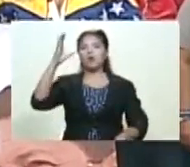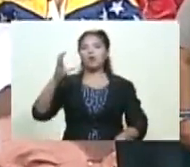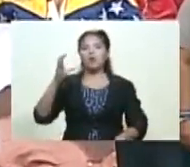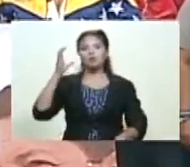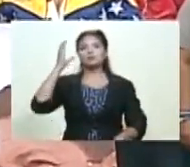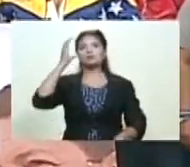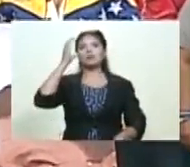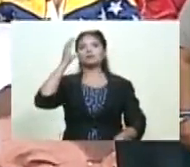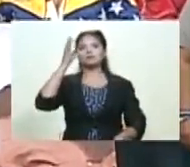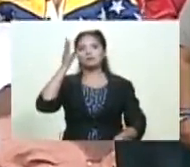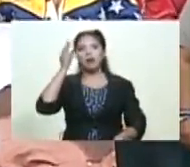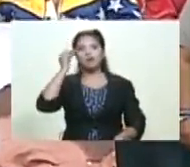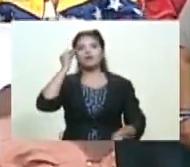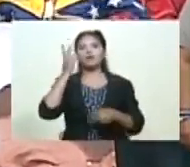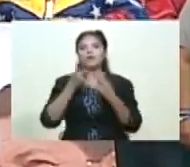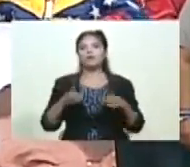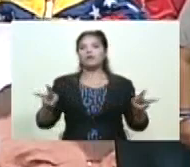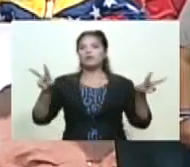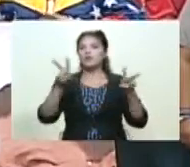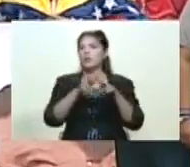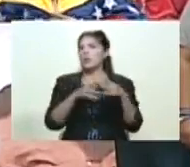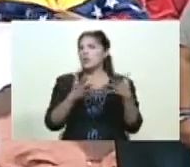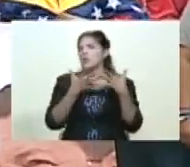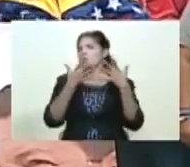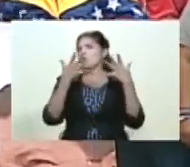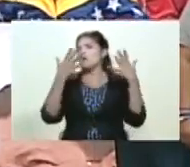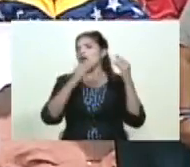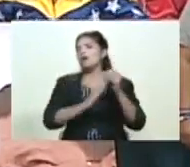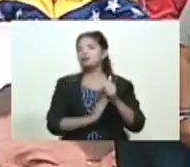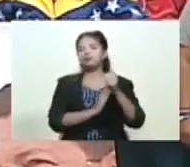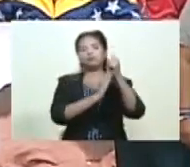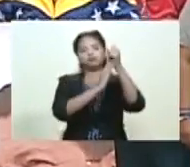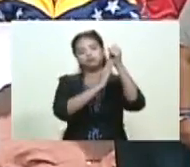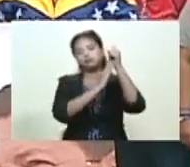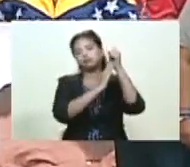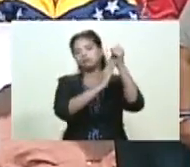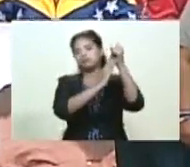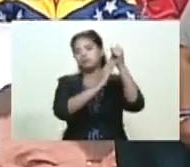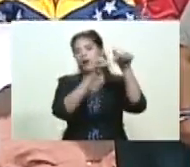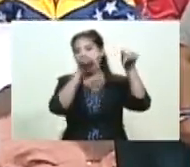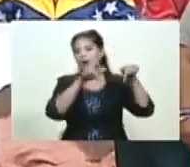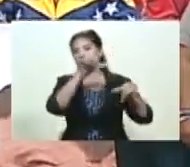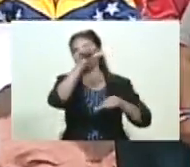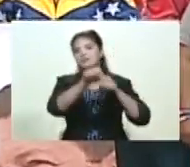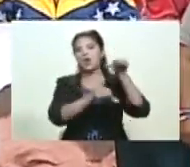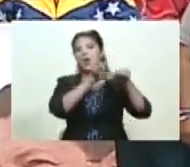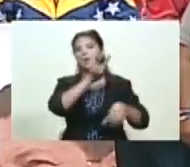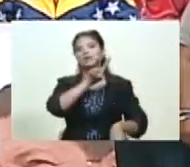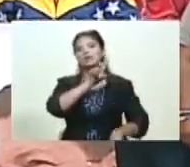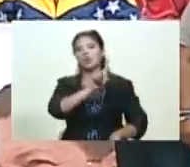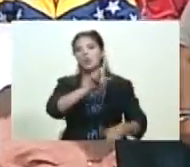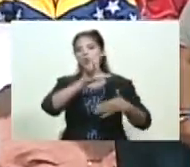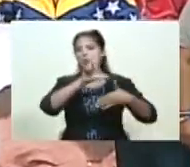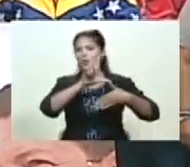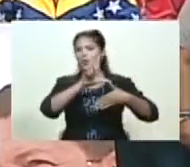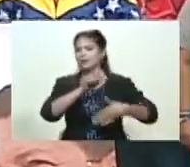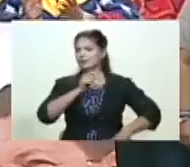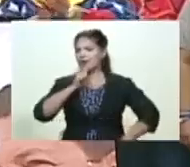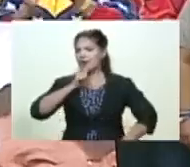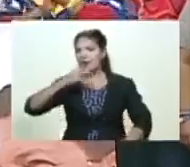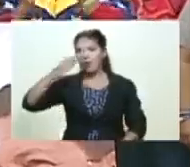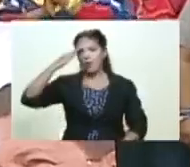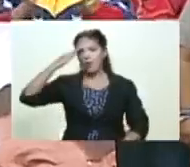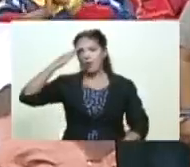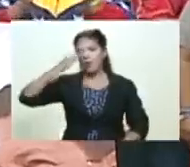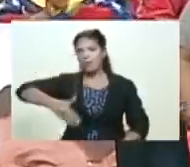valores por el más grande líder que haya parido el siglo XXI latinoamericano, nuestro